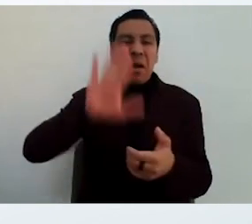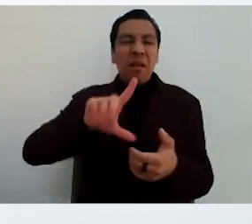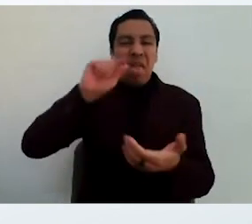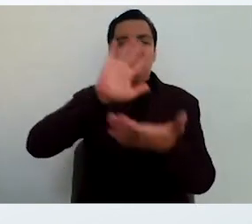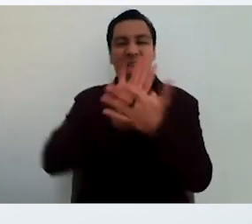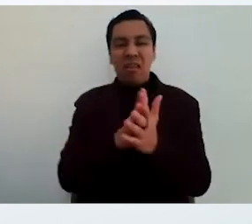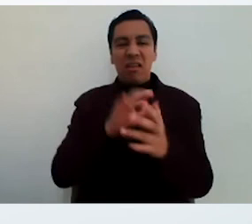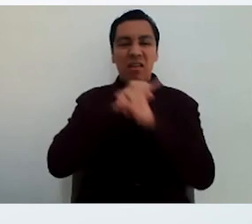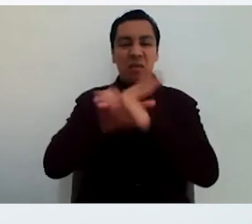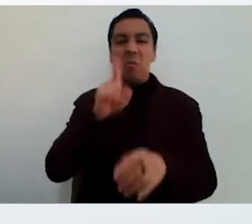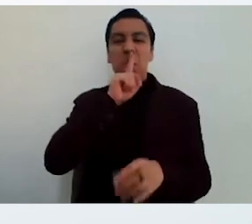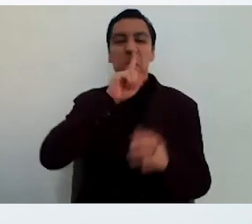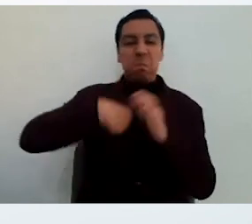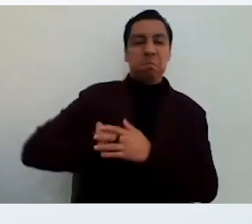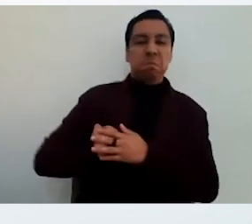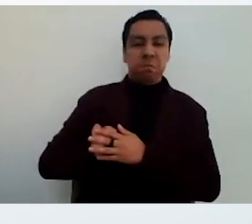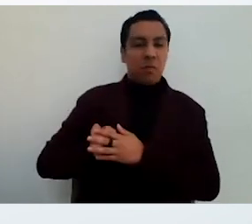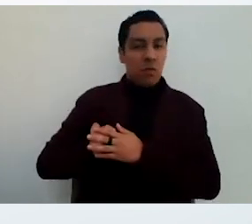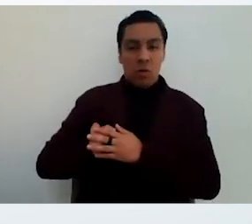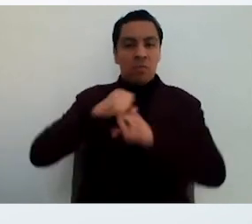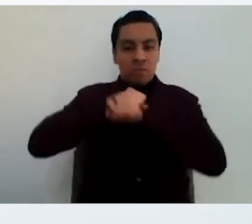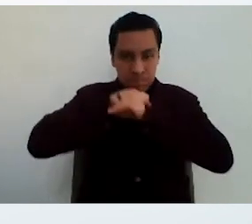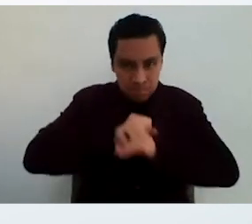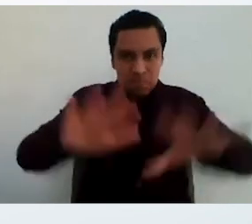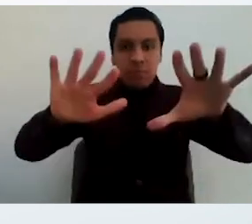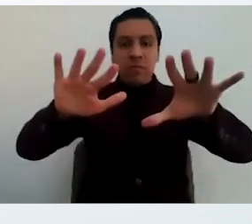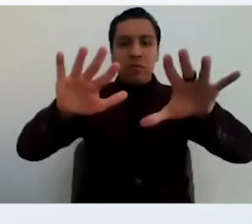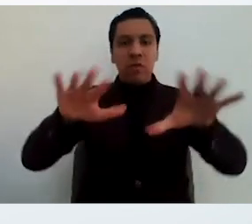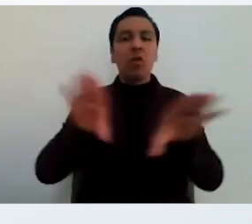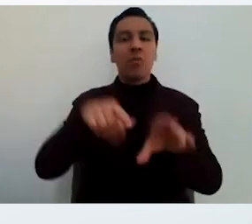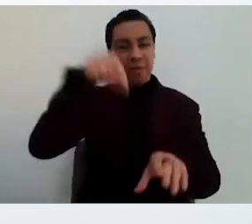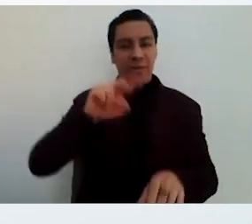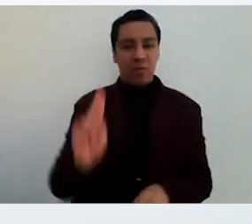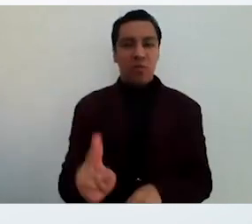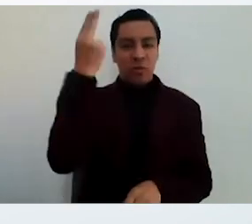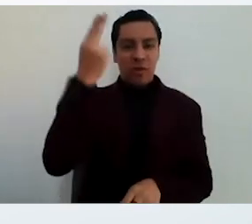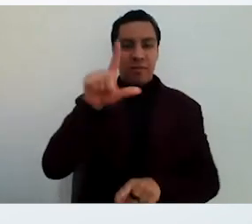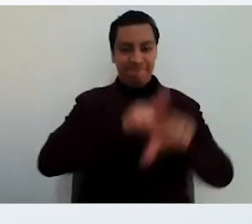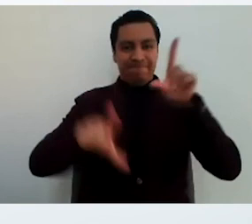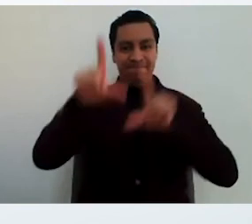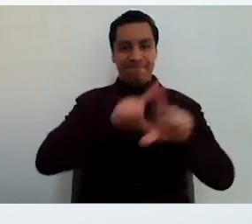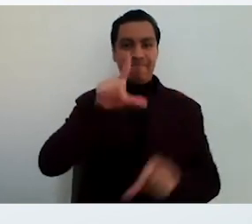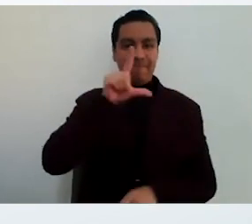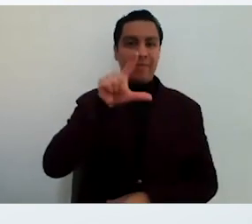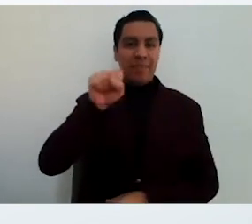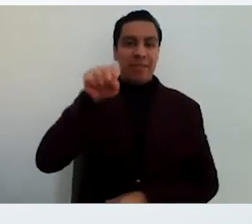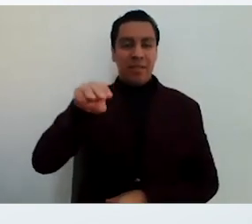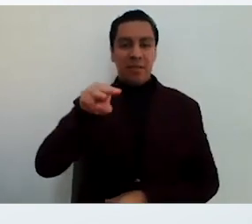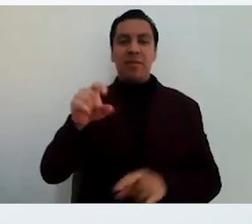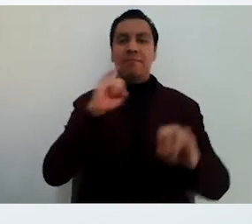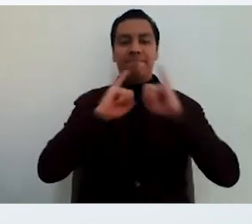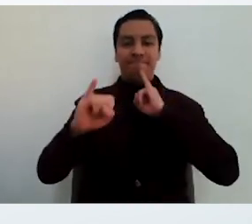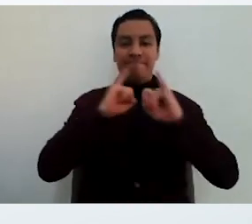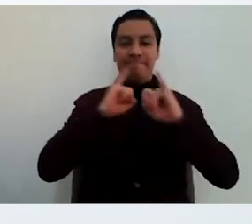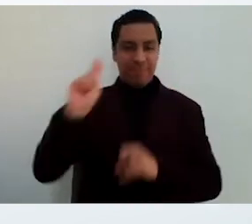la información oportuna, en este caso información, pero pues también acceso a la cultura, a lo que produce la universidad,